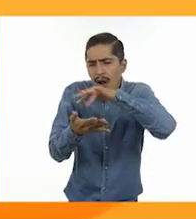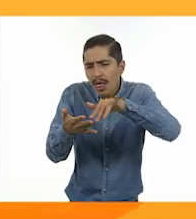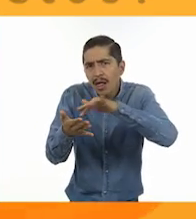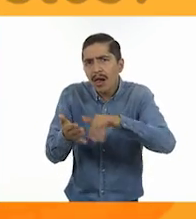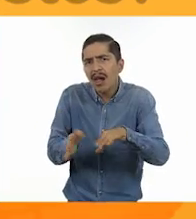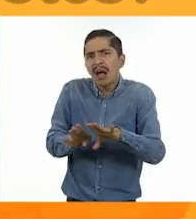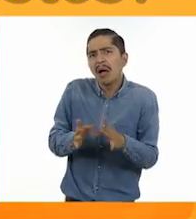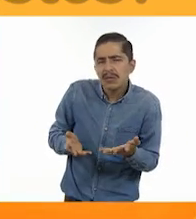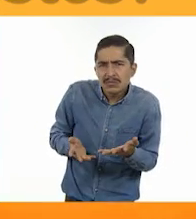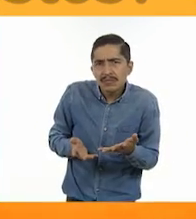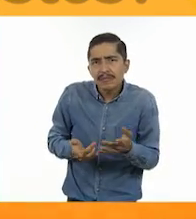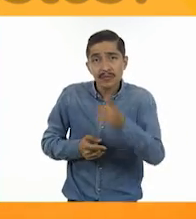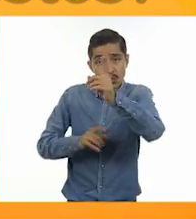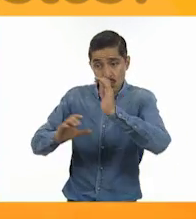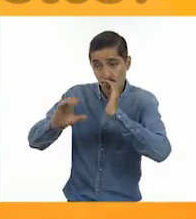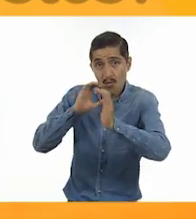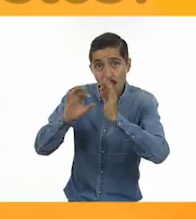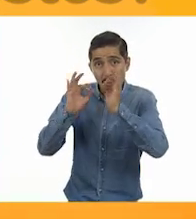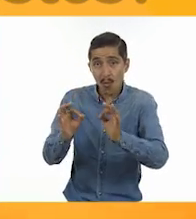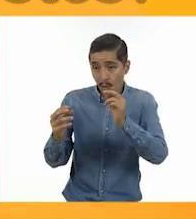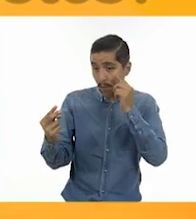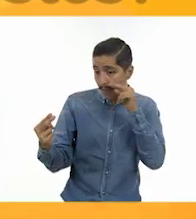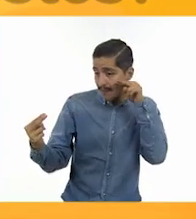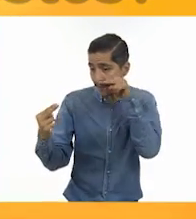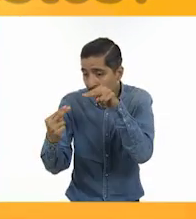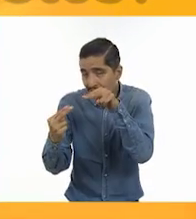¿Se comunican con las miradas y los gestos?